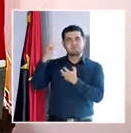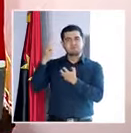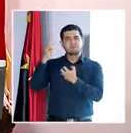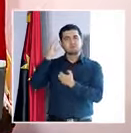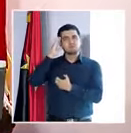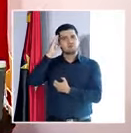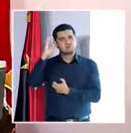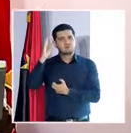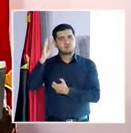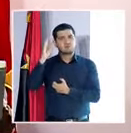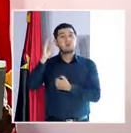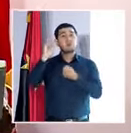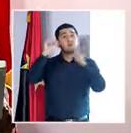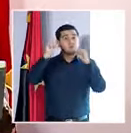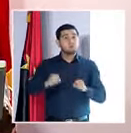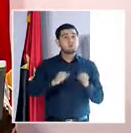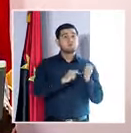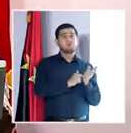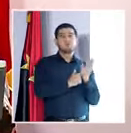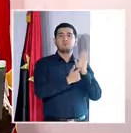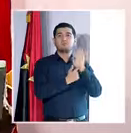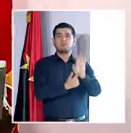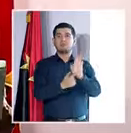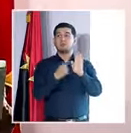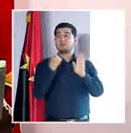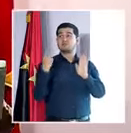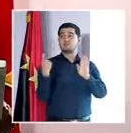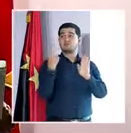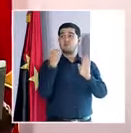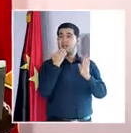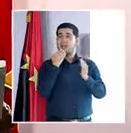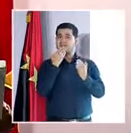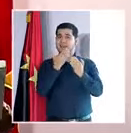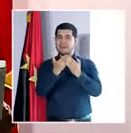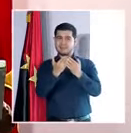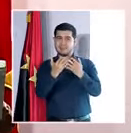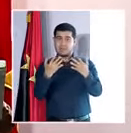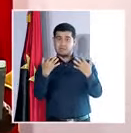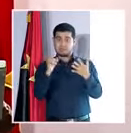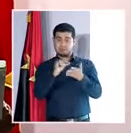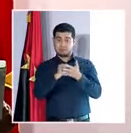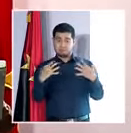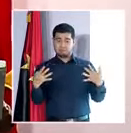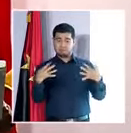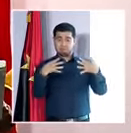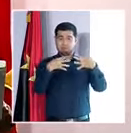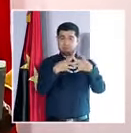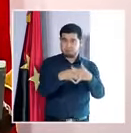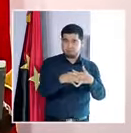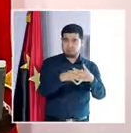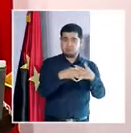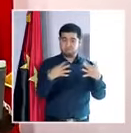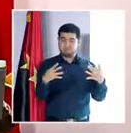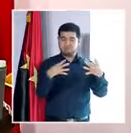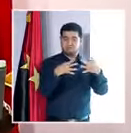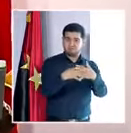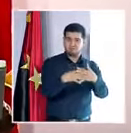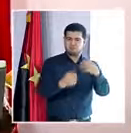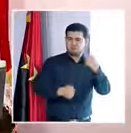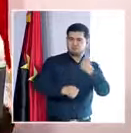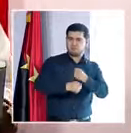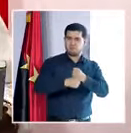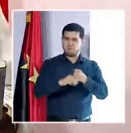demostrar que solo a través de la articulación permanente y el trabajo conjunto